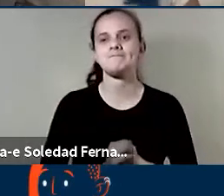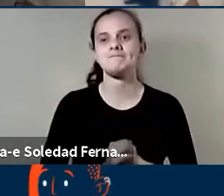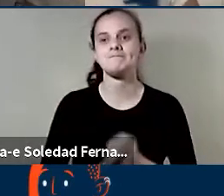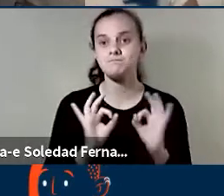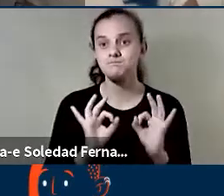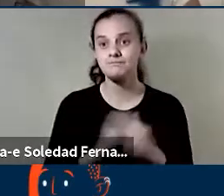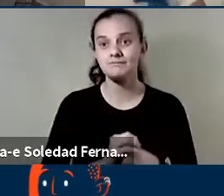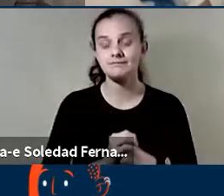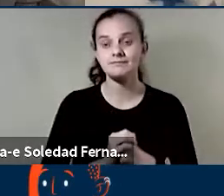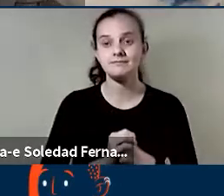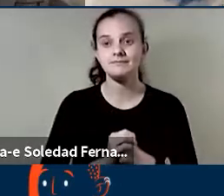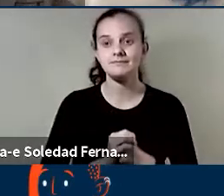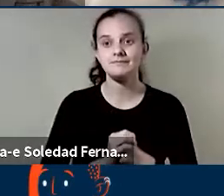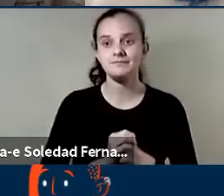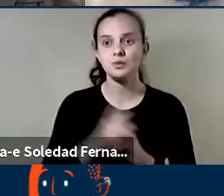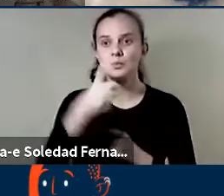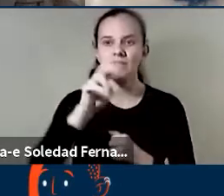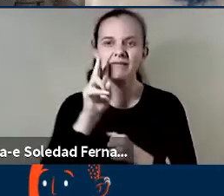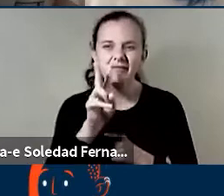las preguntas. ¿Ok?